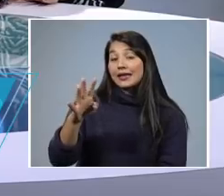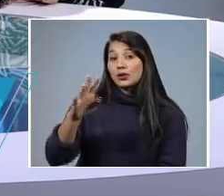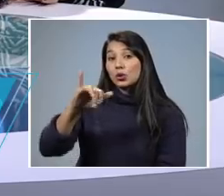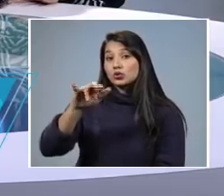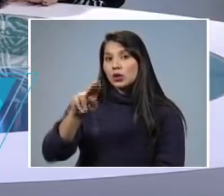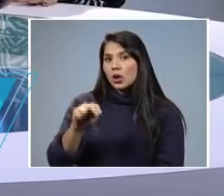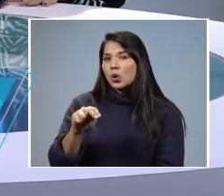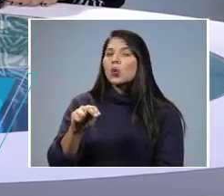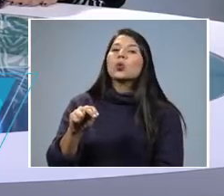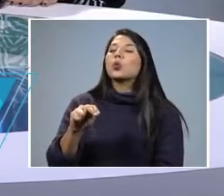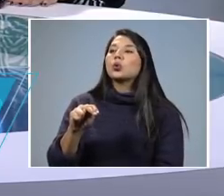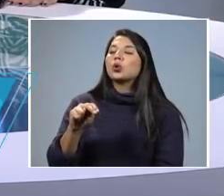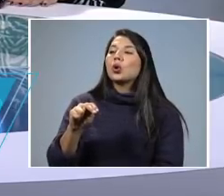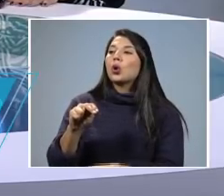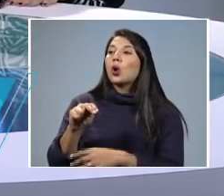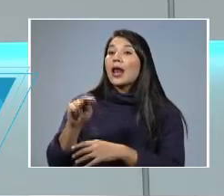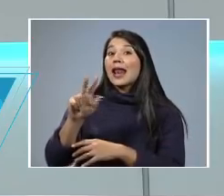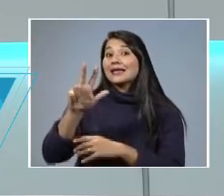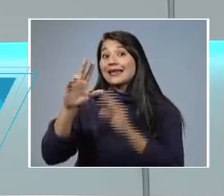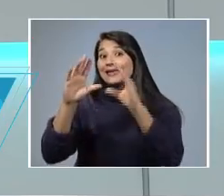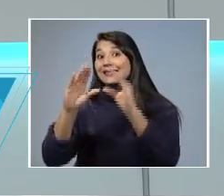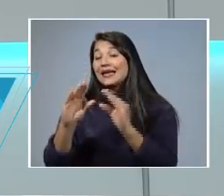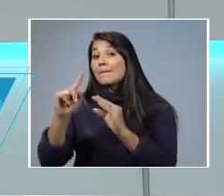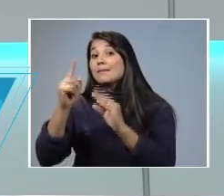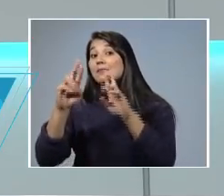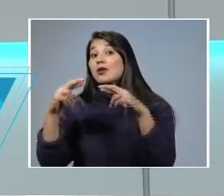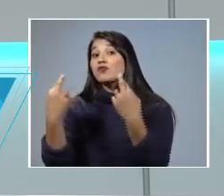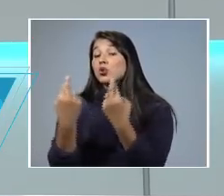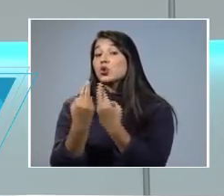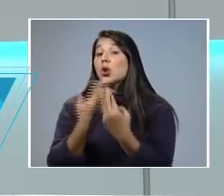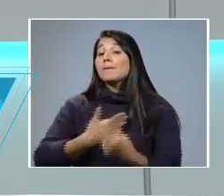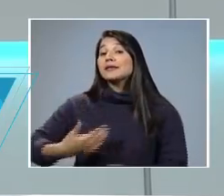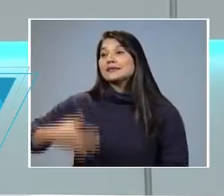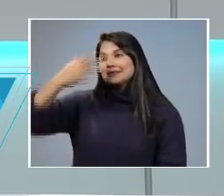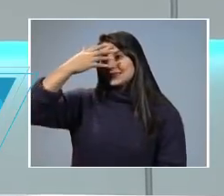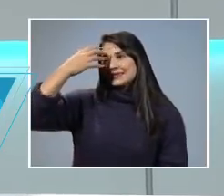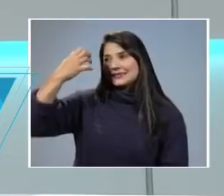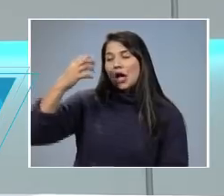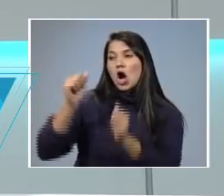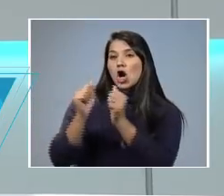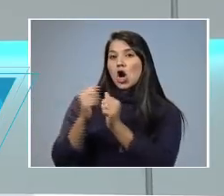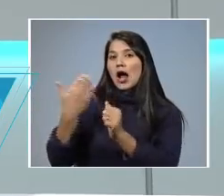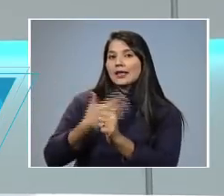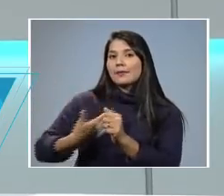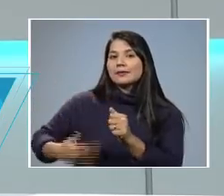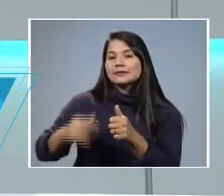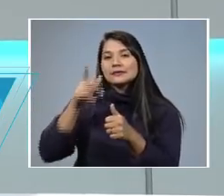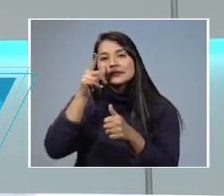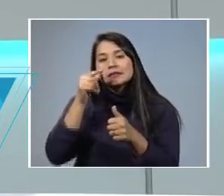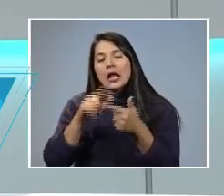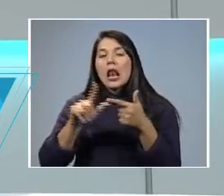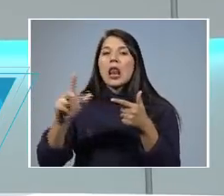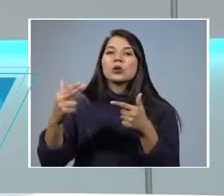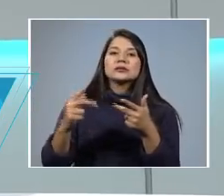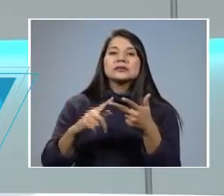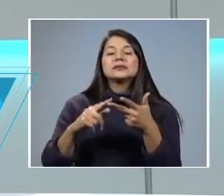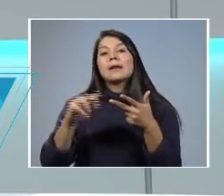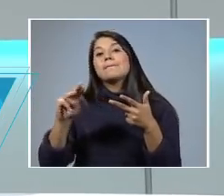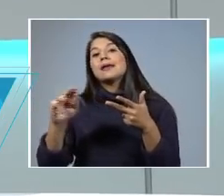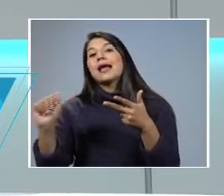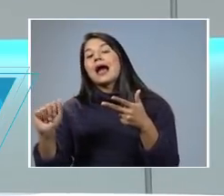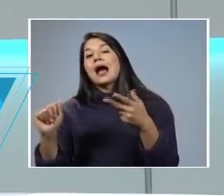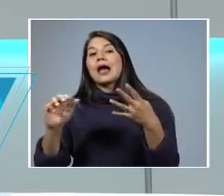está prevista a las 3 de la tarde la primera reunión de don Carlos Alvarado con los expresidentes, Luis Guillermo Solís, Laura Chinchilla, Miguel Ángel